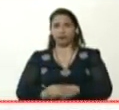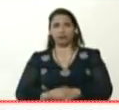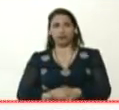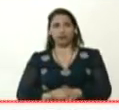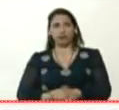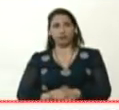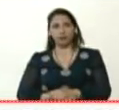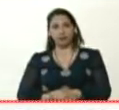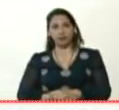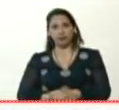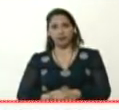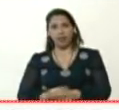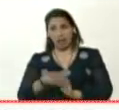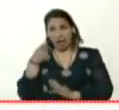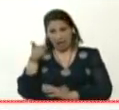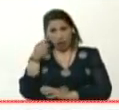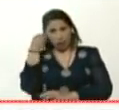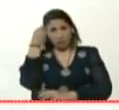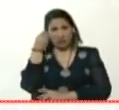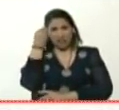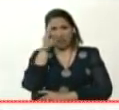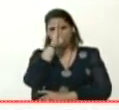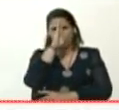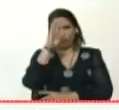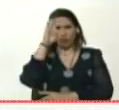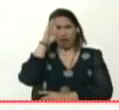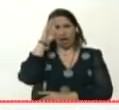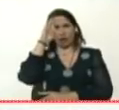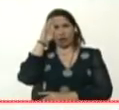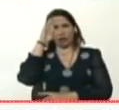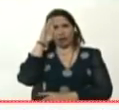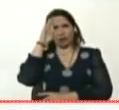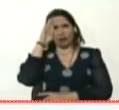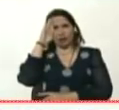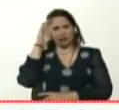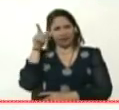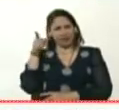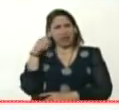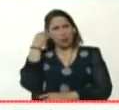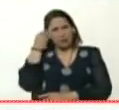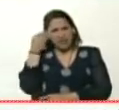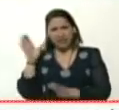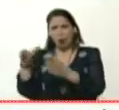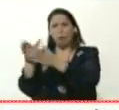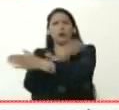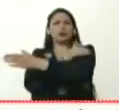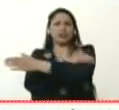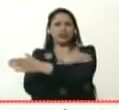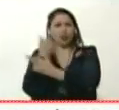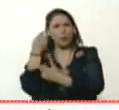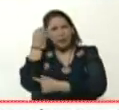Creer que Diosdado Cabello es la esperanza de la derecha, que Diosdado va a traicionar. Soy un necio.